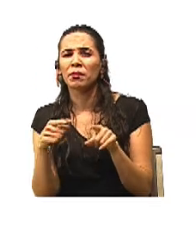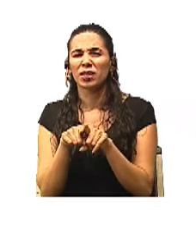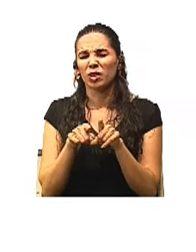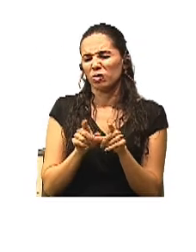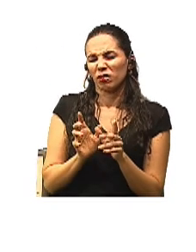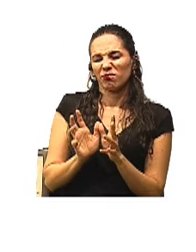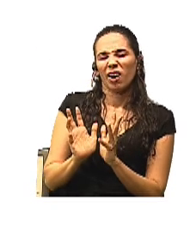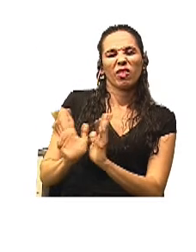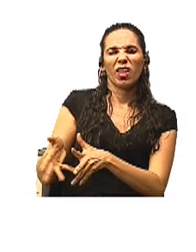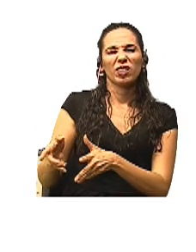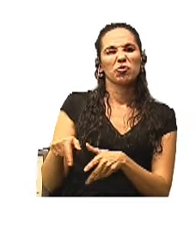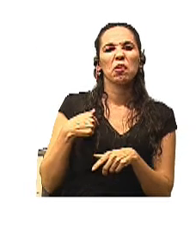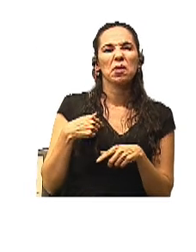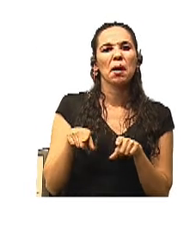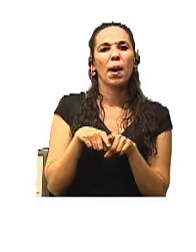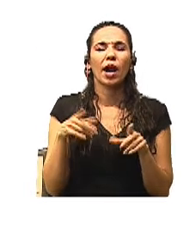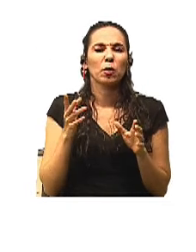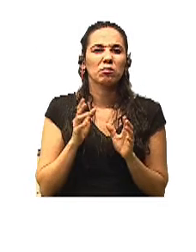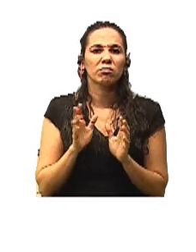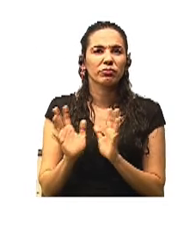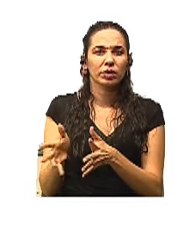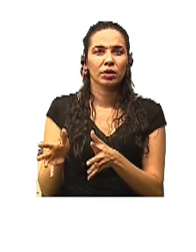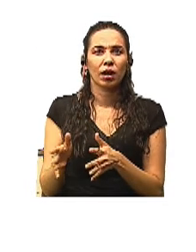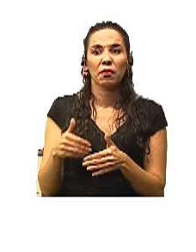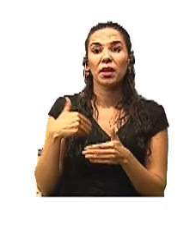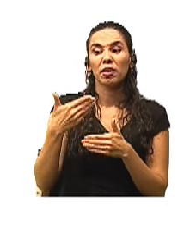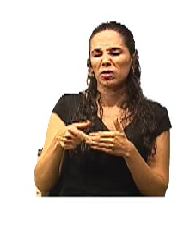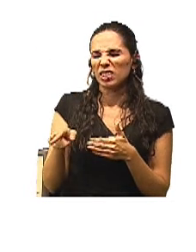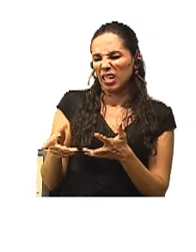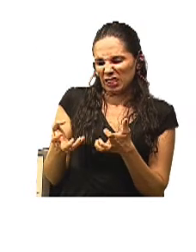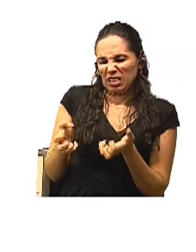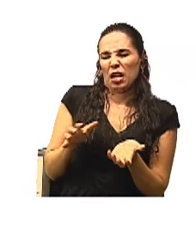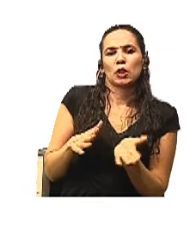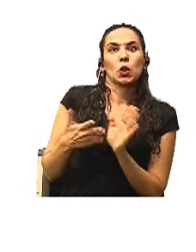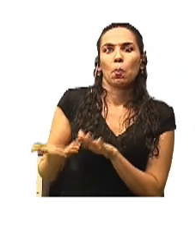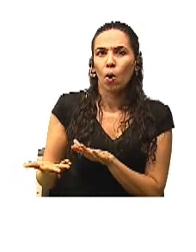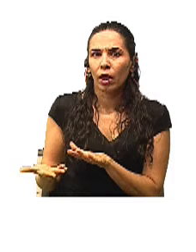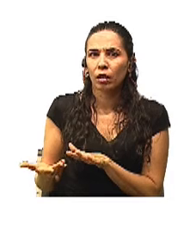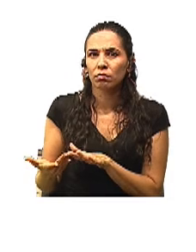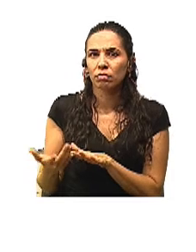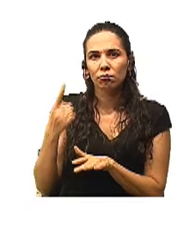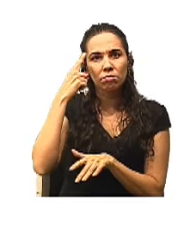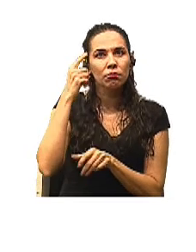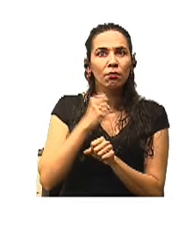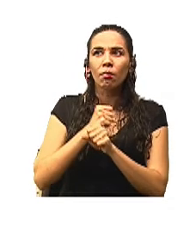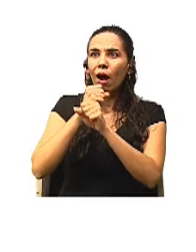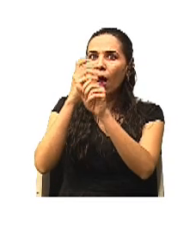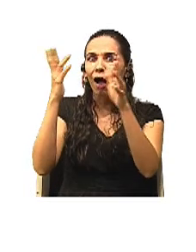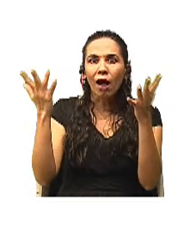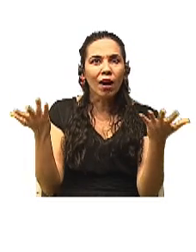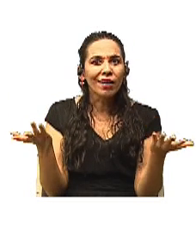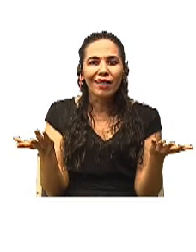su hermano y luego hasta le desea la muerte. Imagínense ustedes.